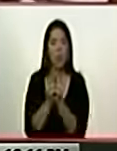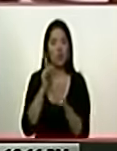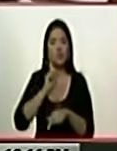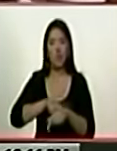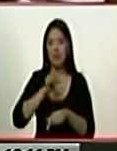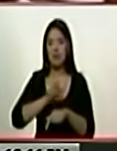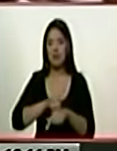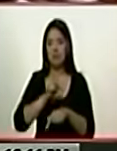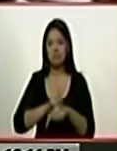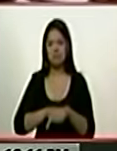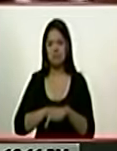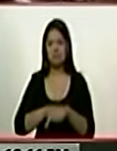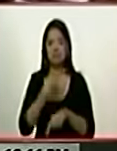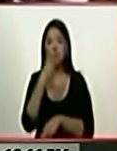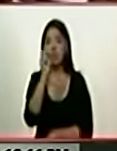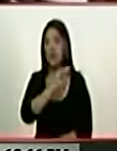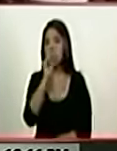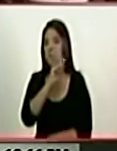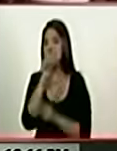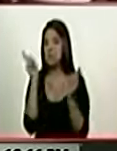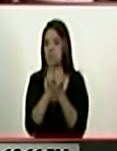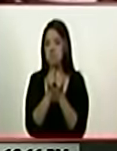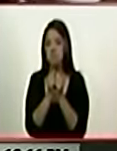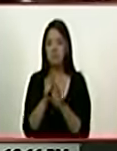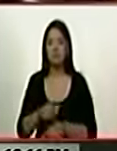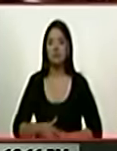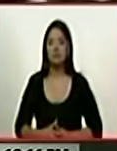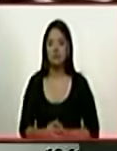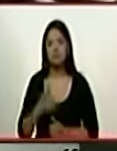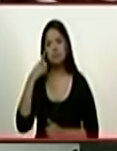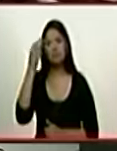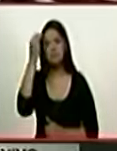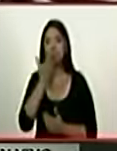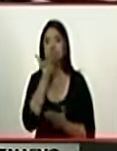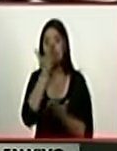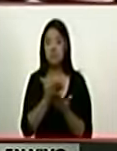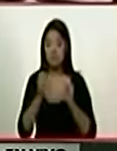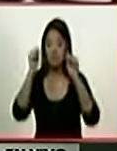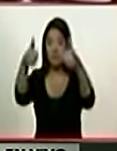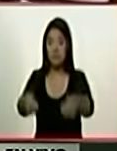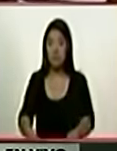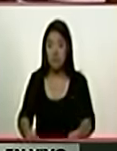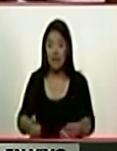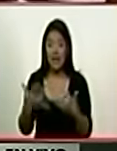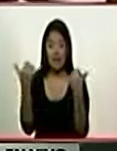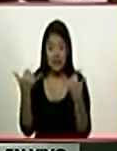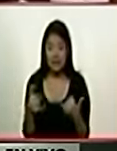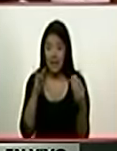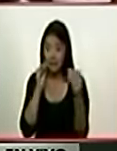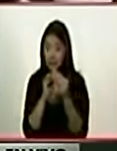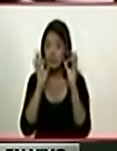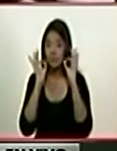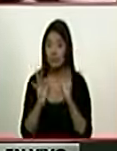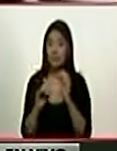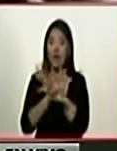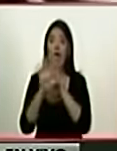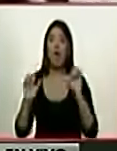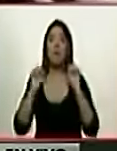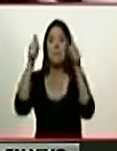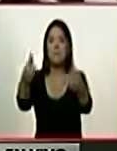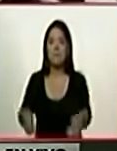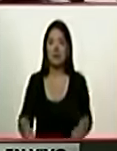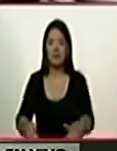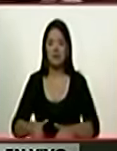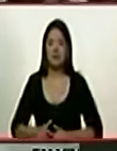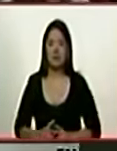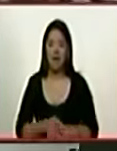solo 2 meses. Nos planteamos el inicio de la obra de forma coincidente con el inicio del